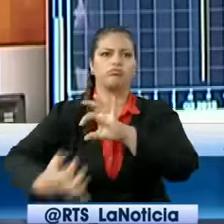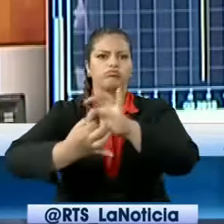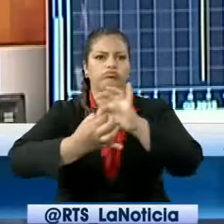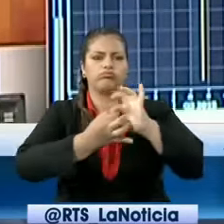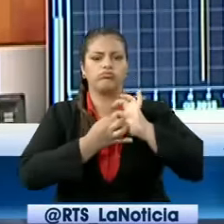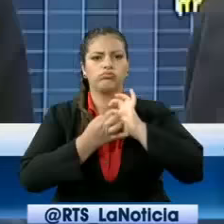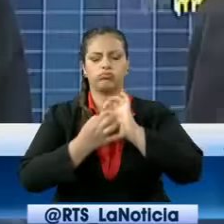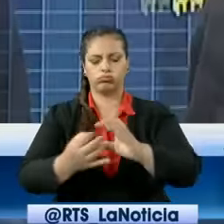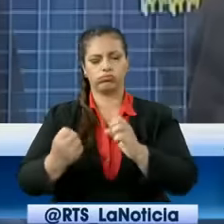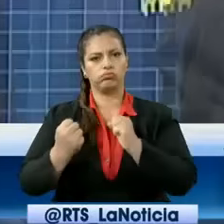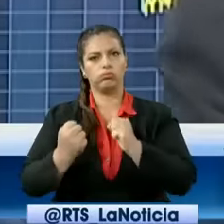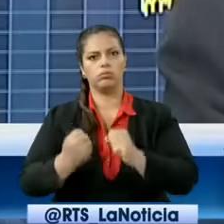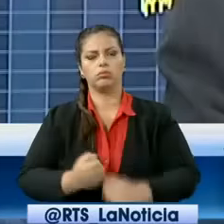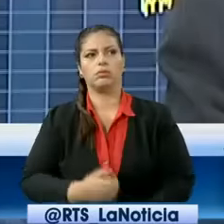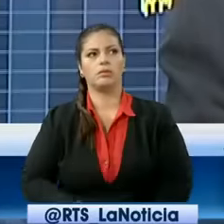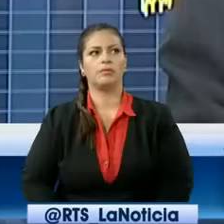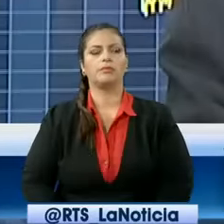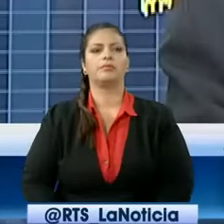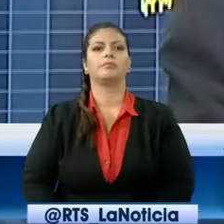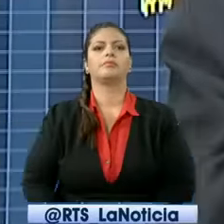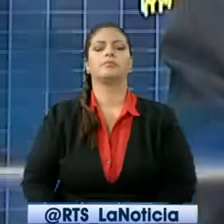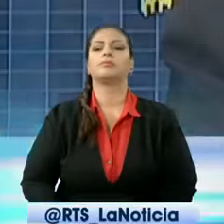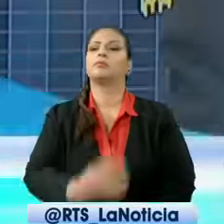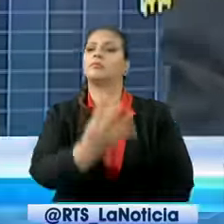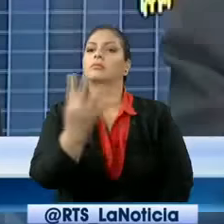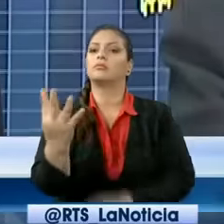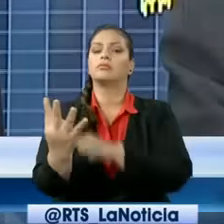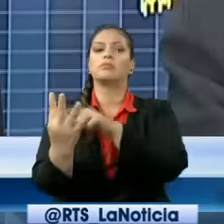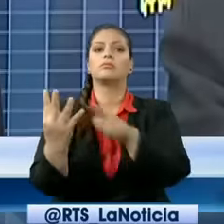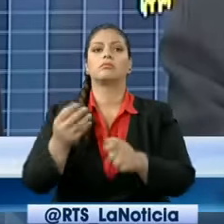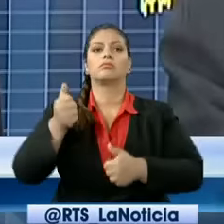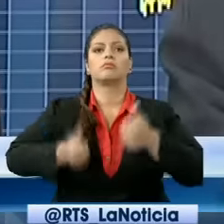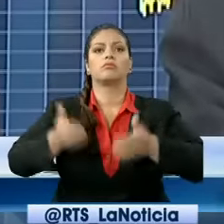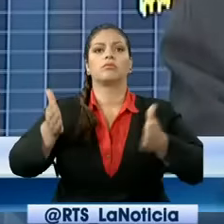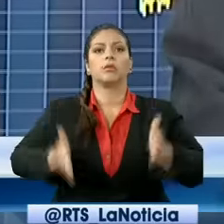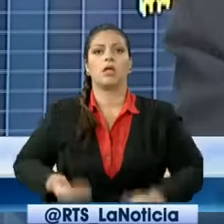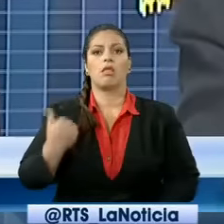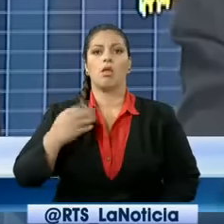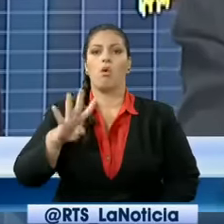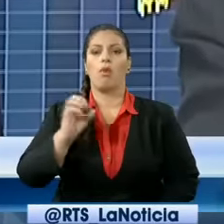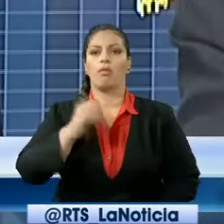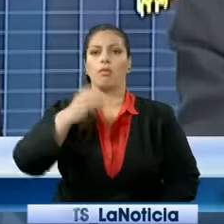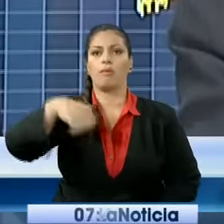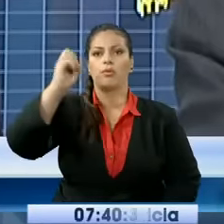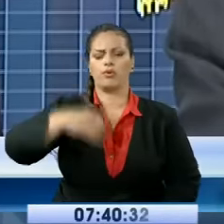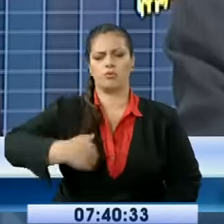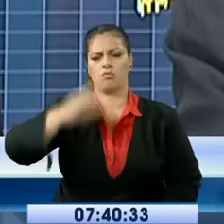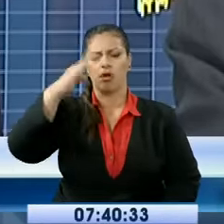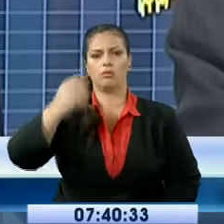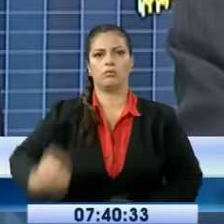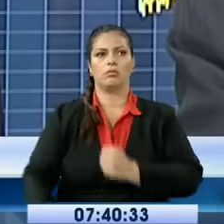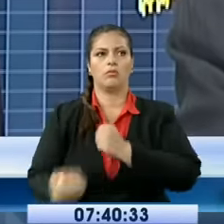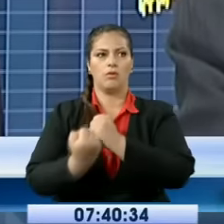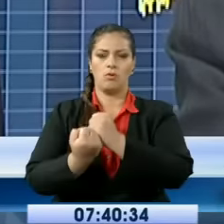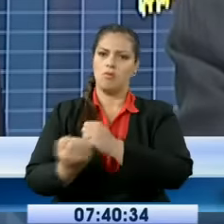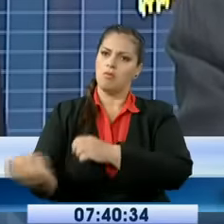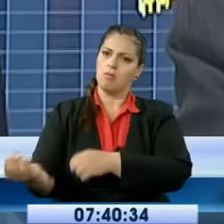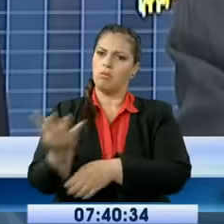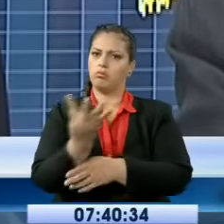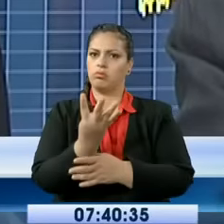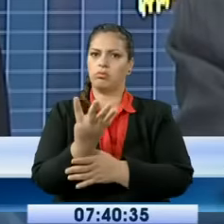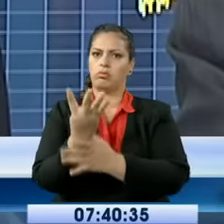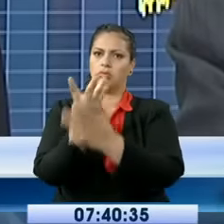Cuatro candidatos tienen más del 40% de apoyo si se suman los